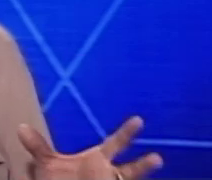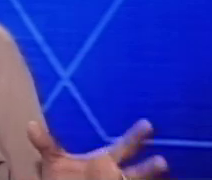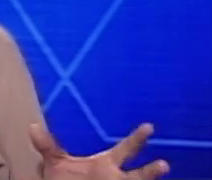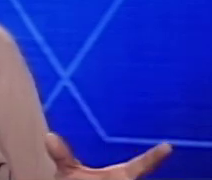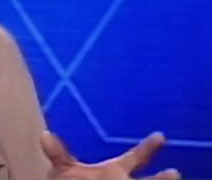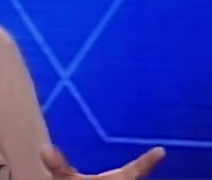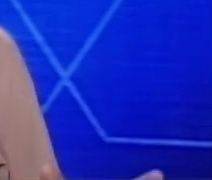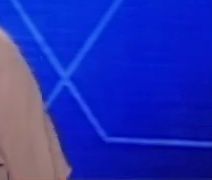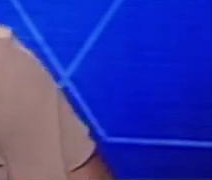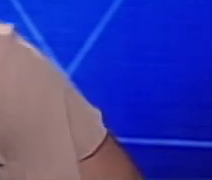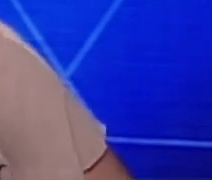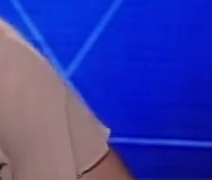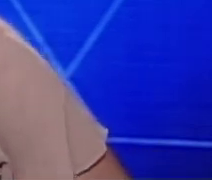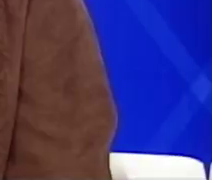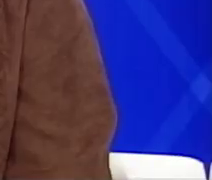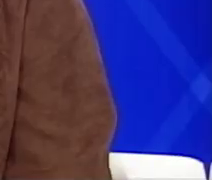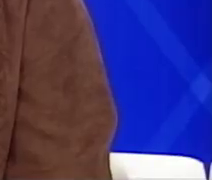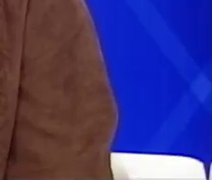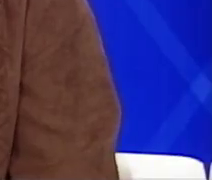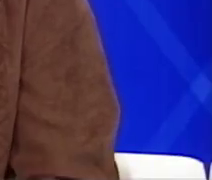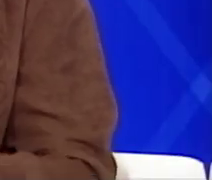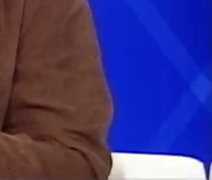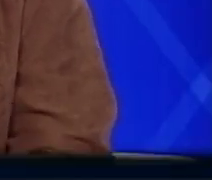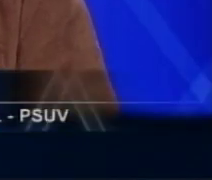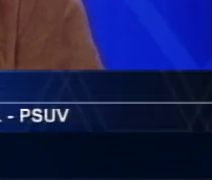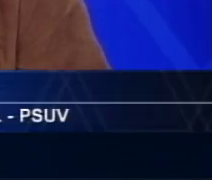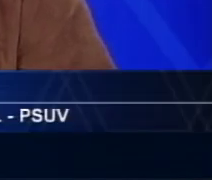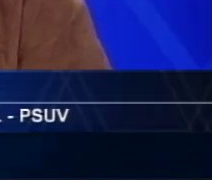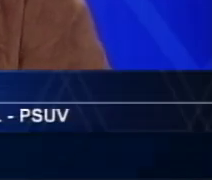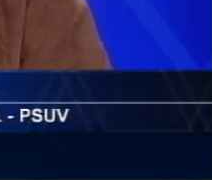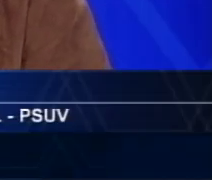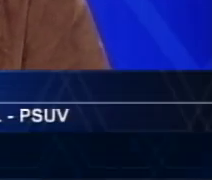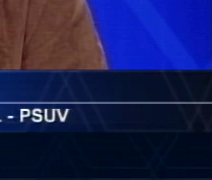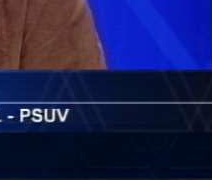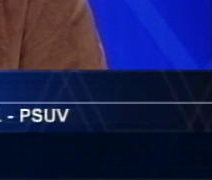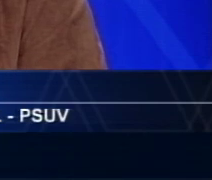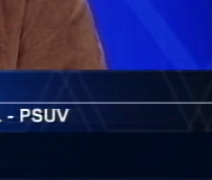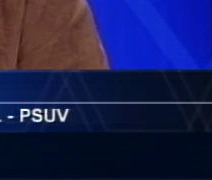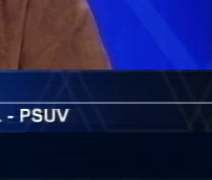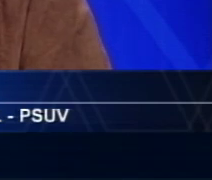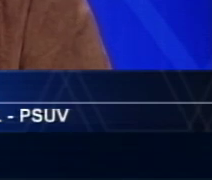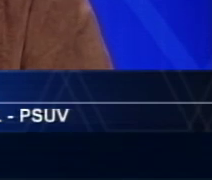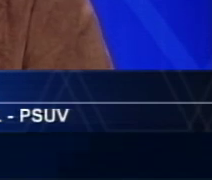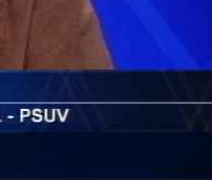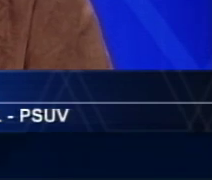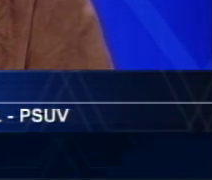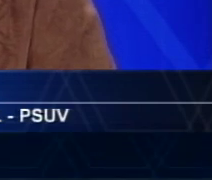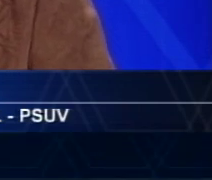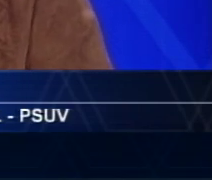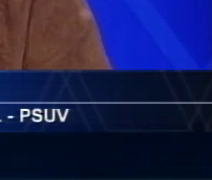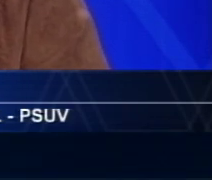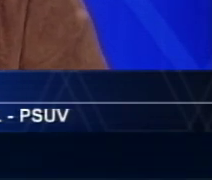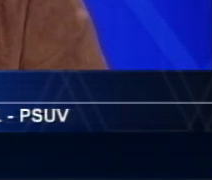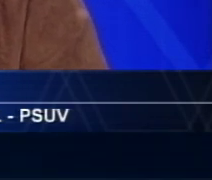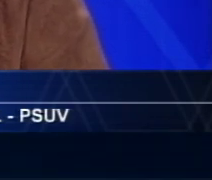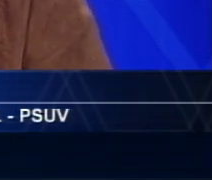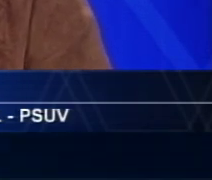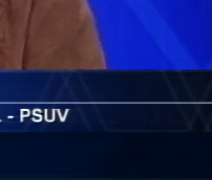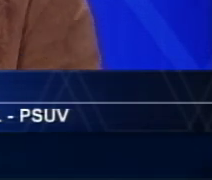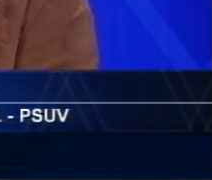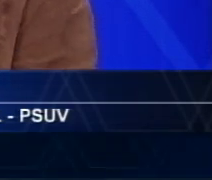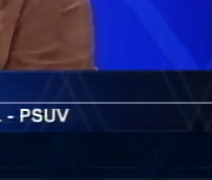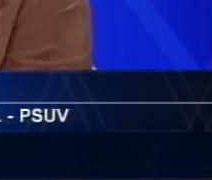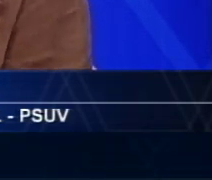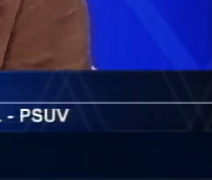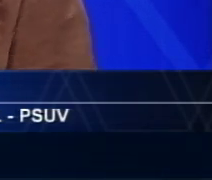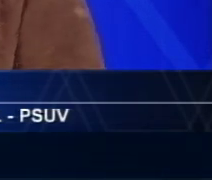principal tema de la agenda de diálogo nacional? Sin lugar a dudas que el tema del abastecimiento, el tema económico, es